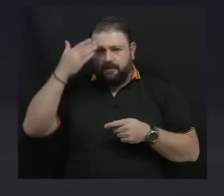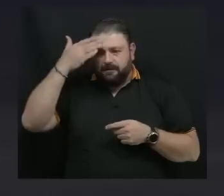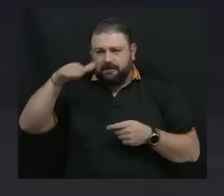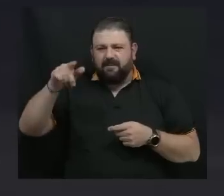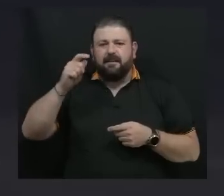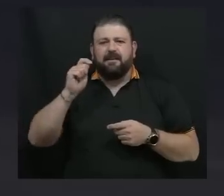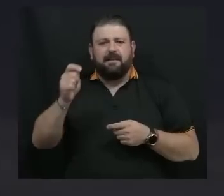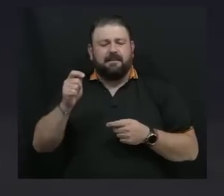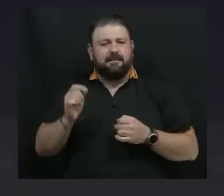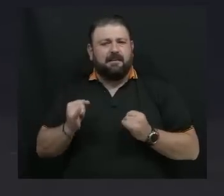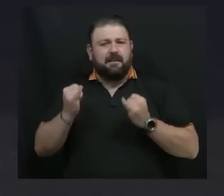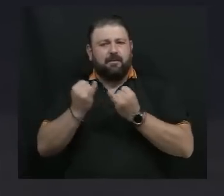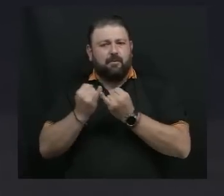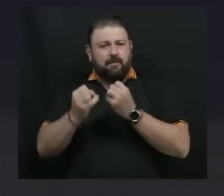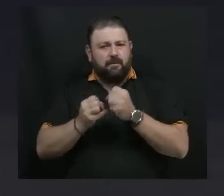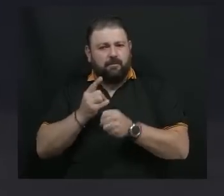oportunidad,